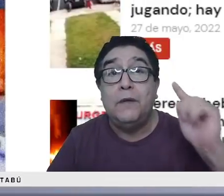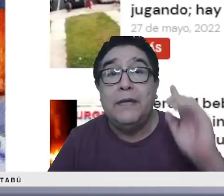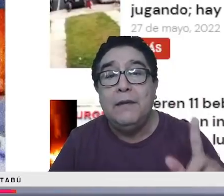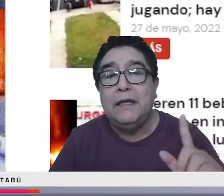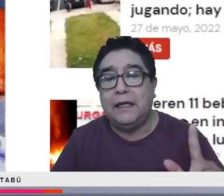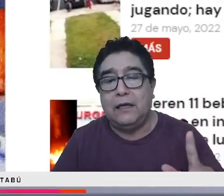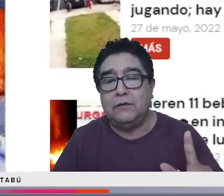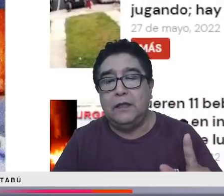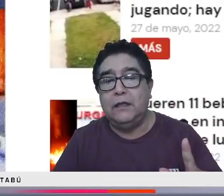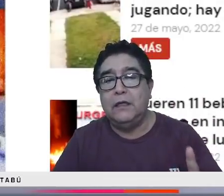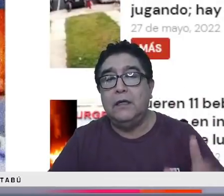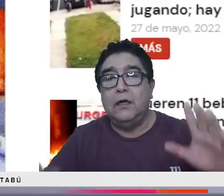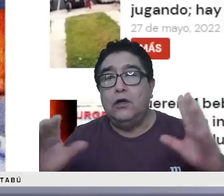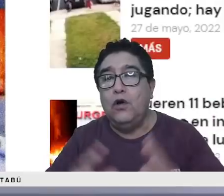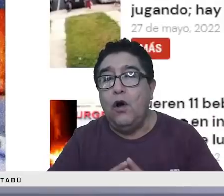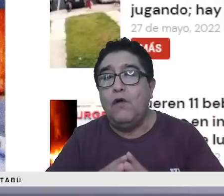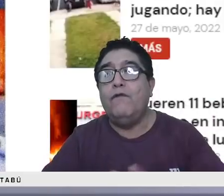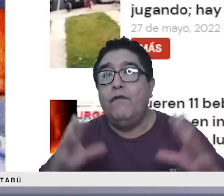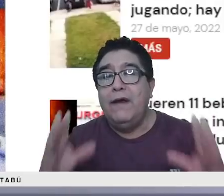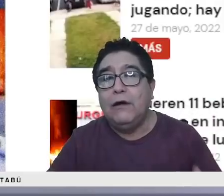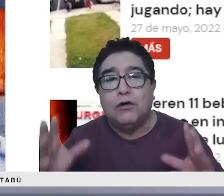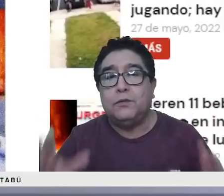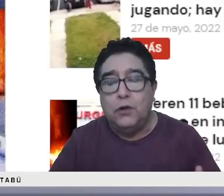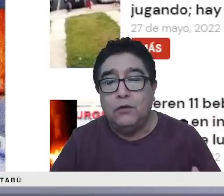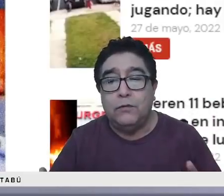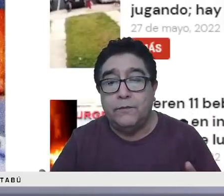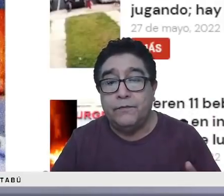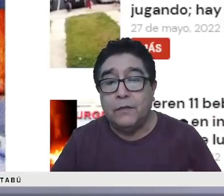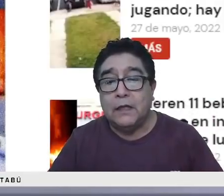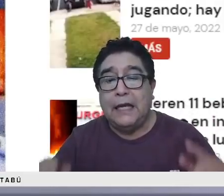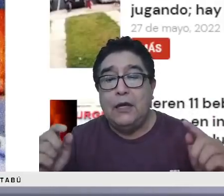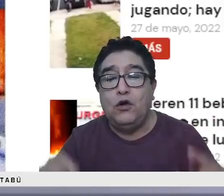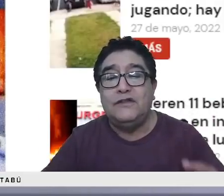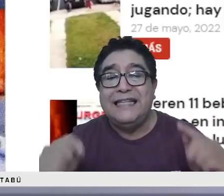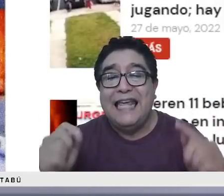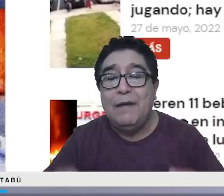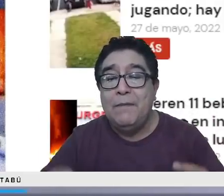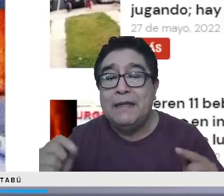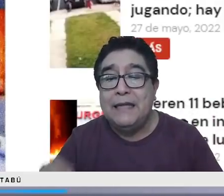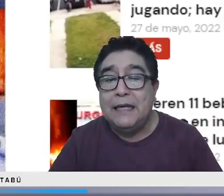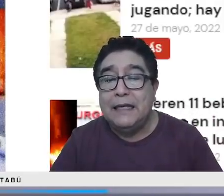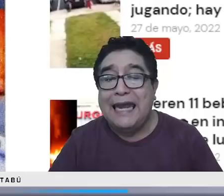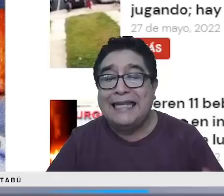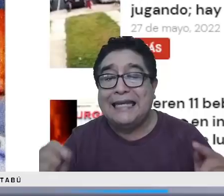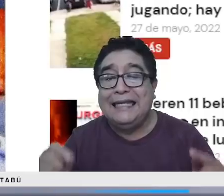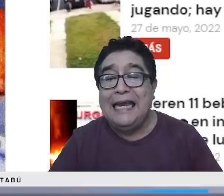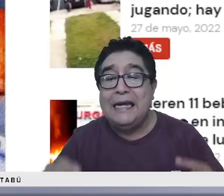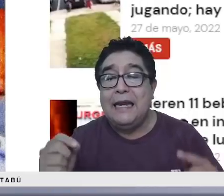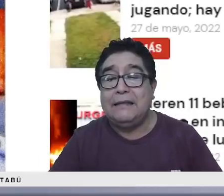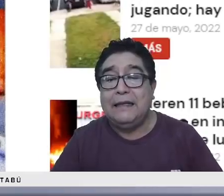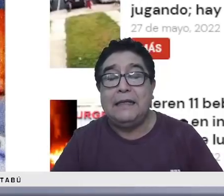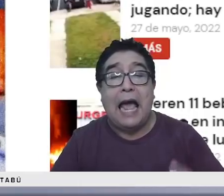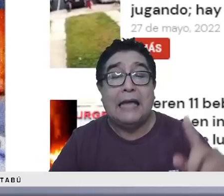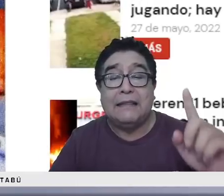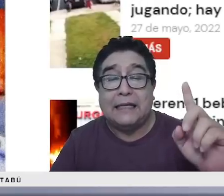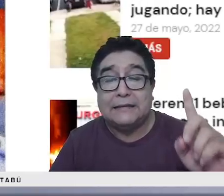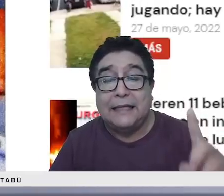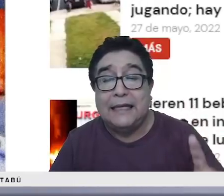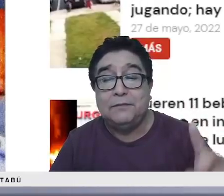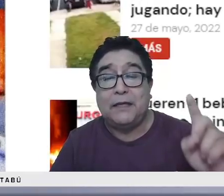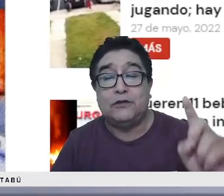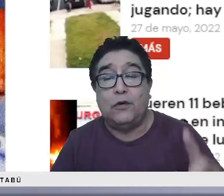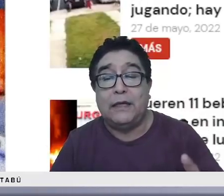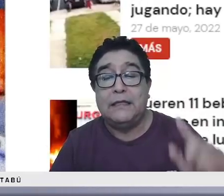escuchen bien mexicanos, no fuera corrupción Que no se deben vender energía eléctrica a